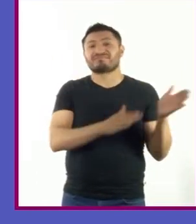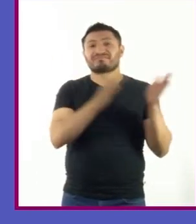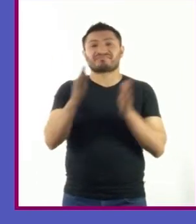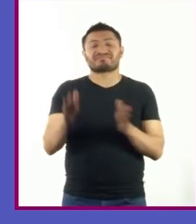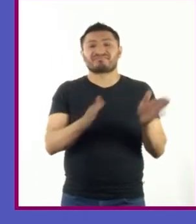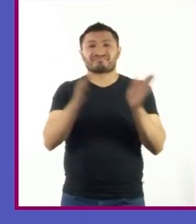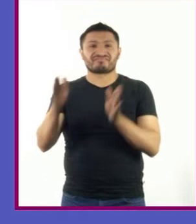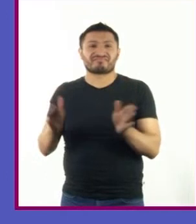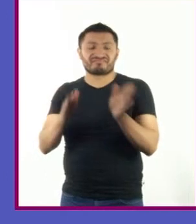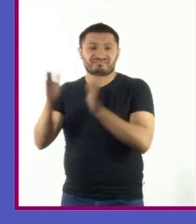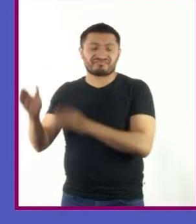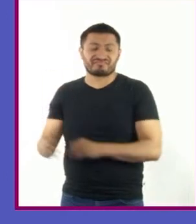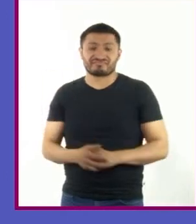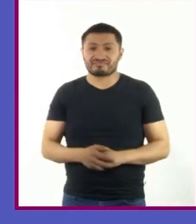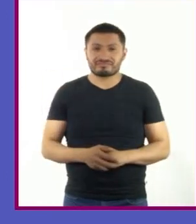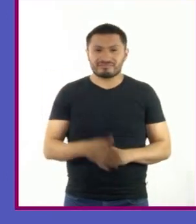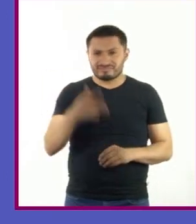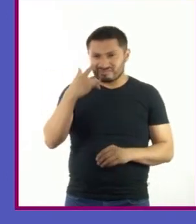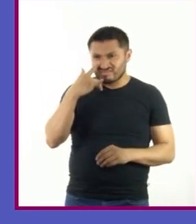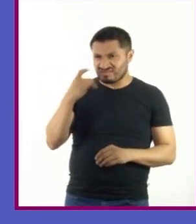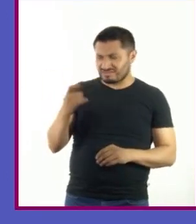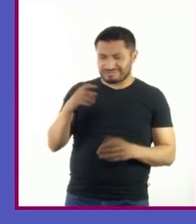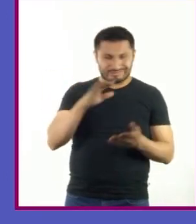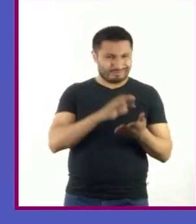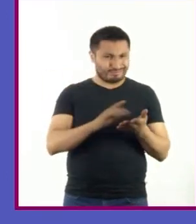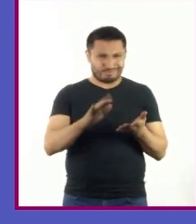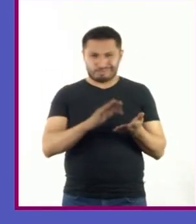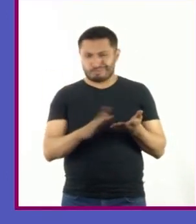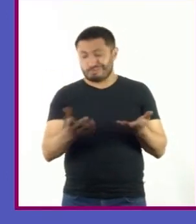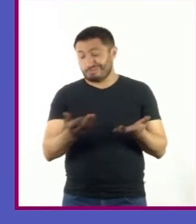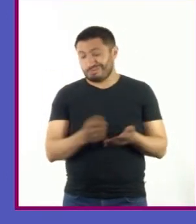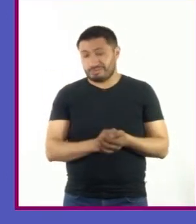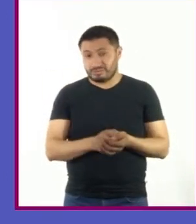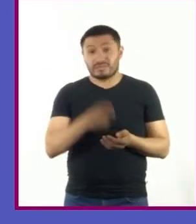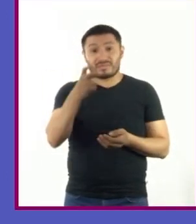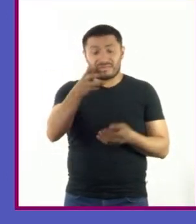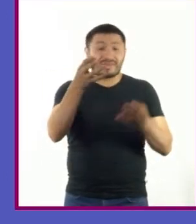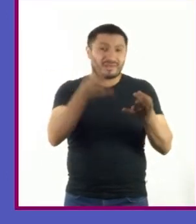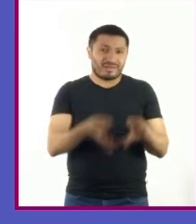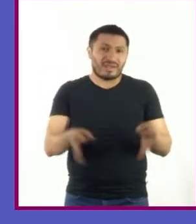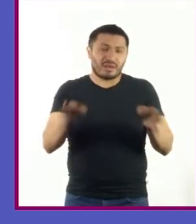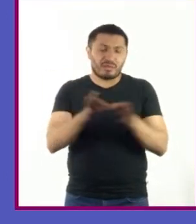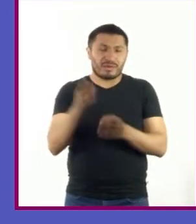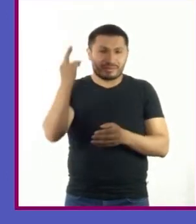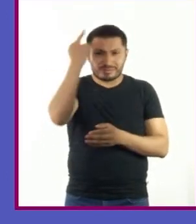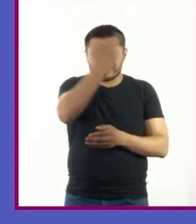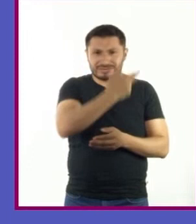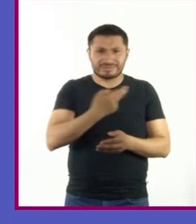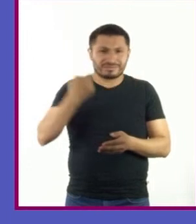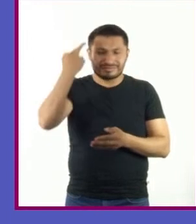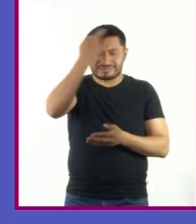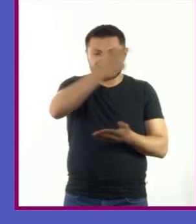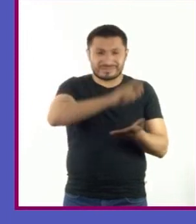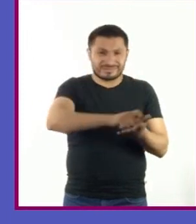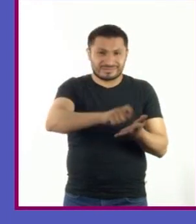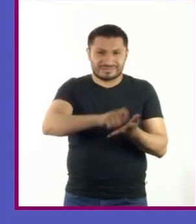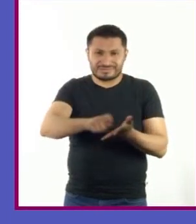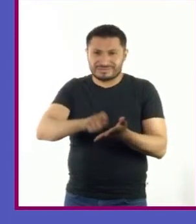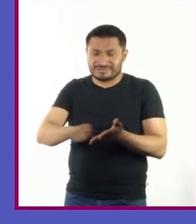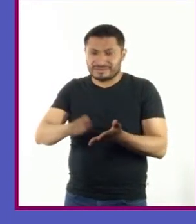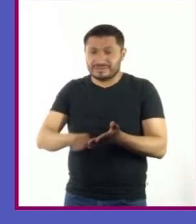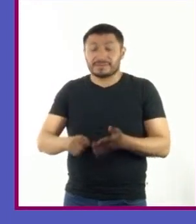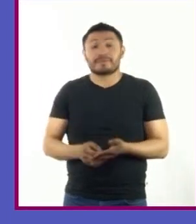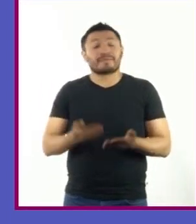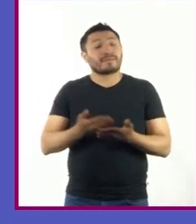Qué raro se escucha y se lee esto. ¿Ven por qué es importante la revisión de un texto? Ahora sobre